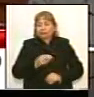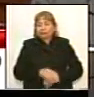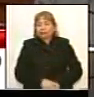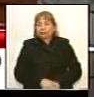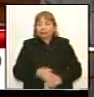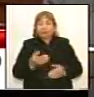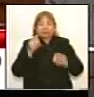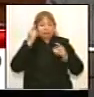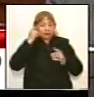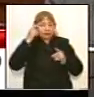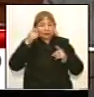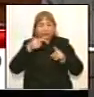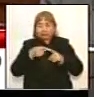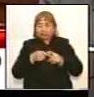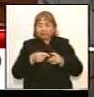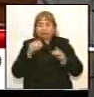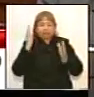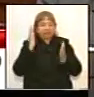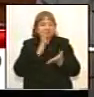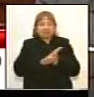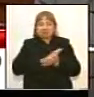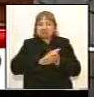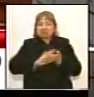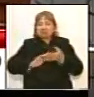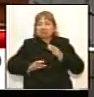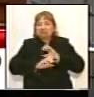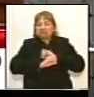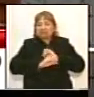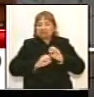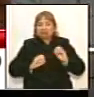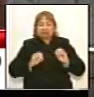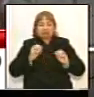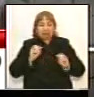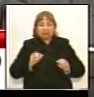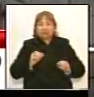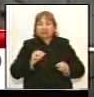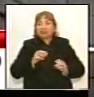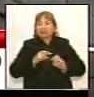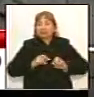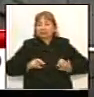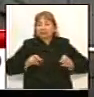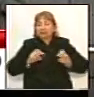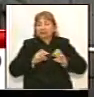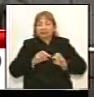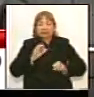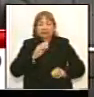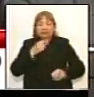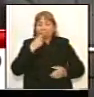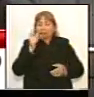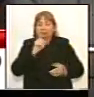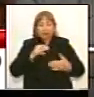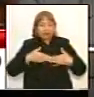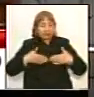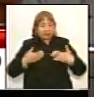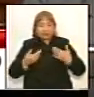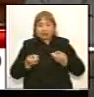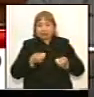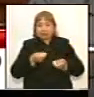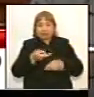a fin de que queden impunes. Creo que el Parlamento Nacional no podemos prestarnos para